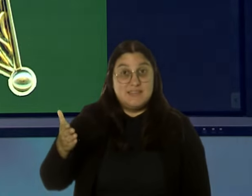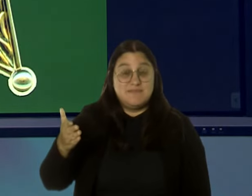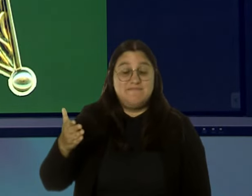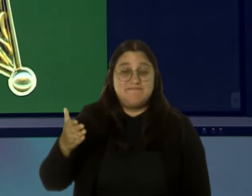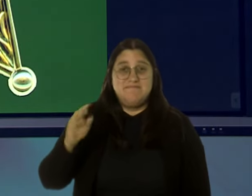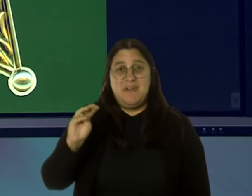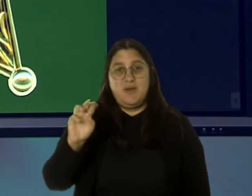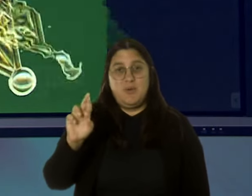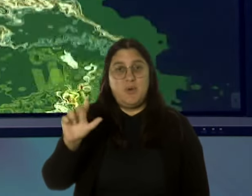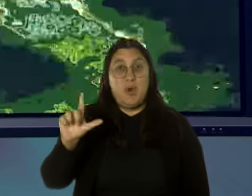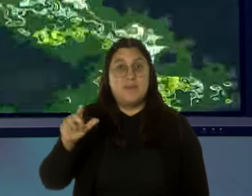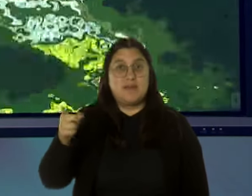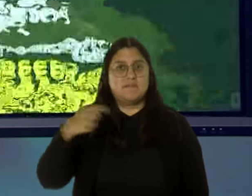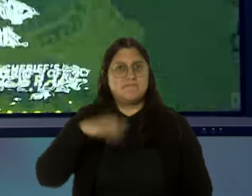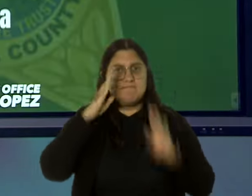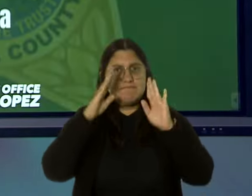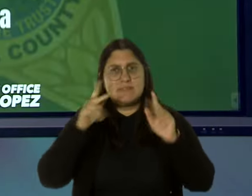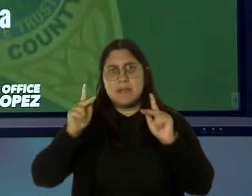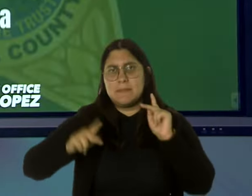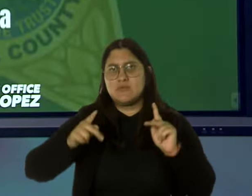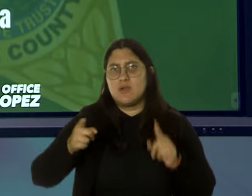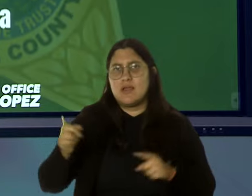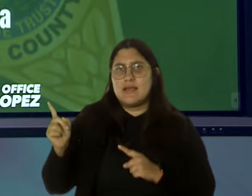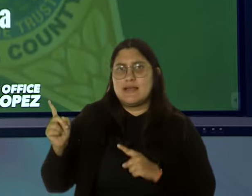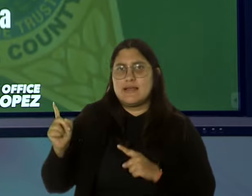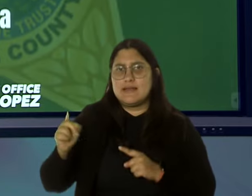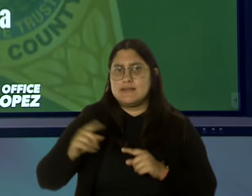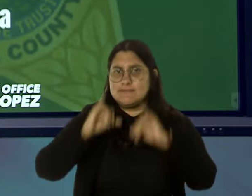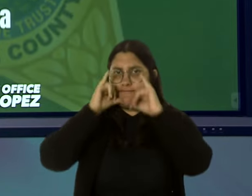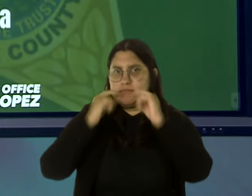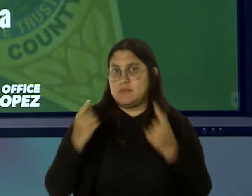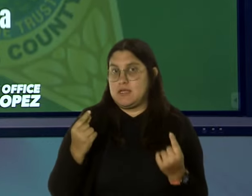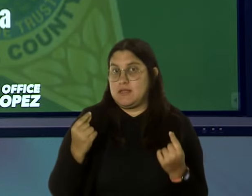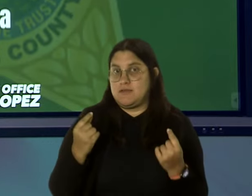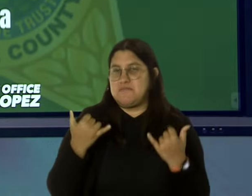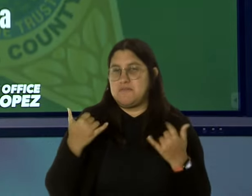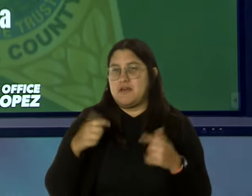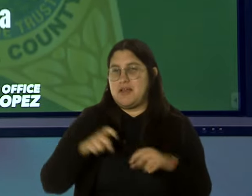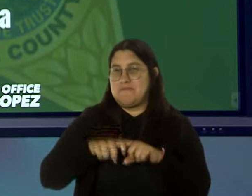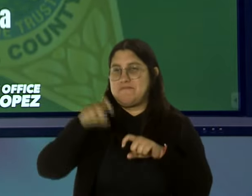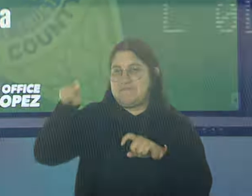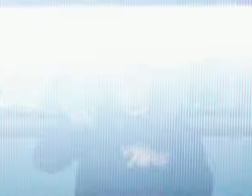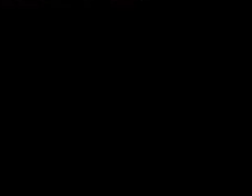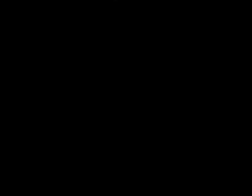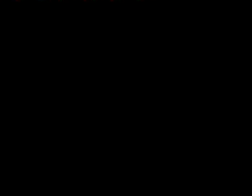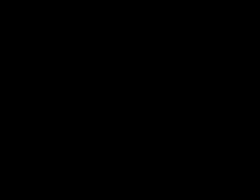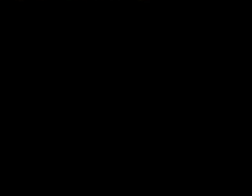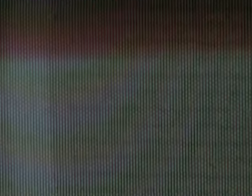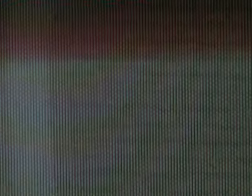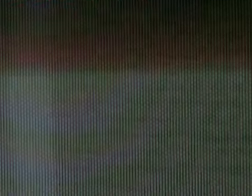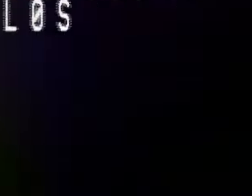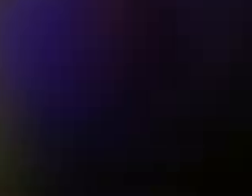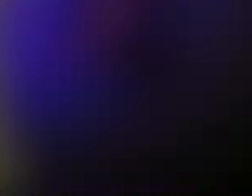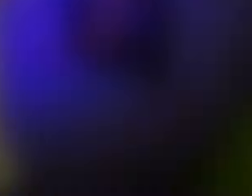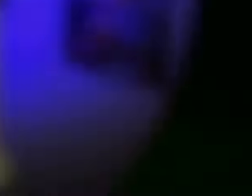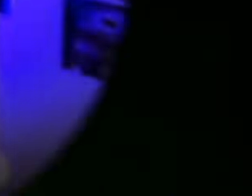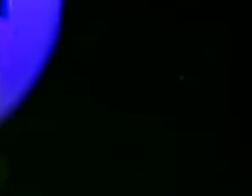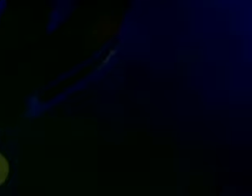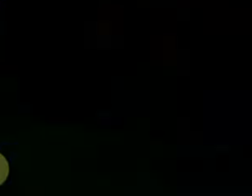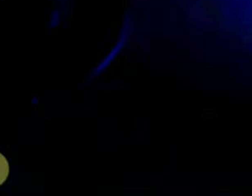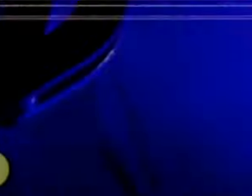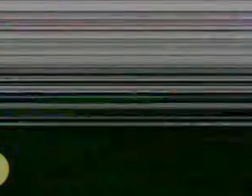también pendiente a esta persona que tiene orden de arresto. ¿Qué hizo? ¿Qué pasó con ella? Pasamos con el sheriff y la información.